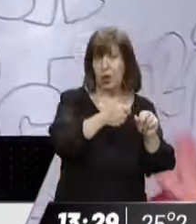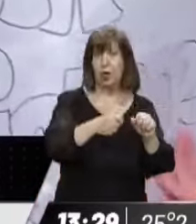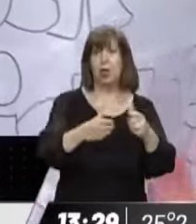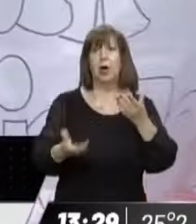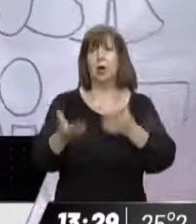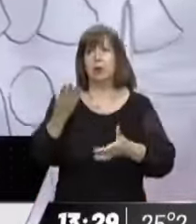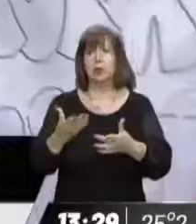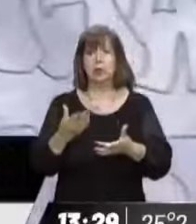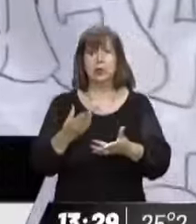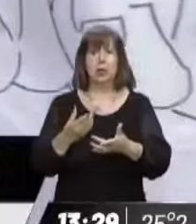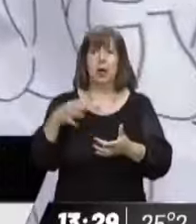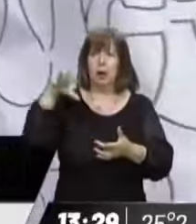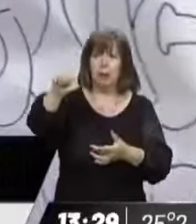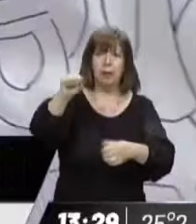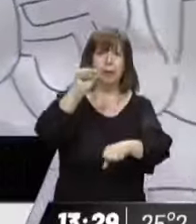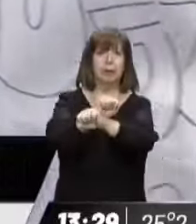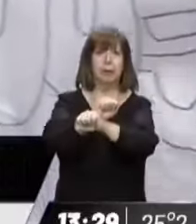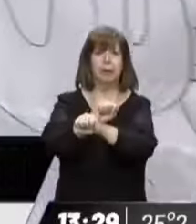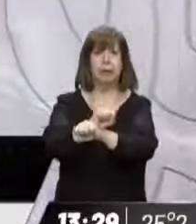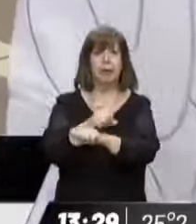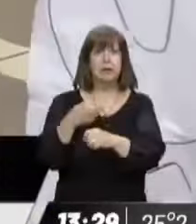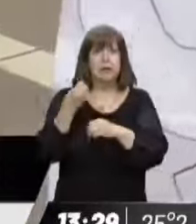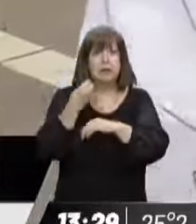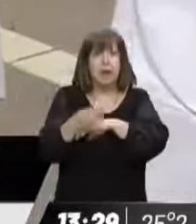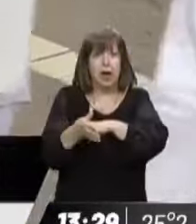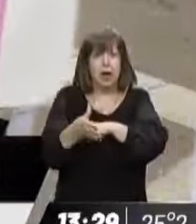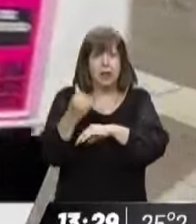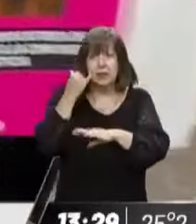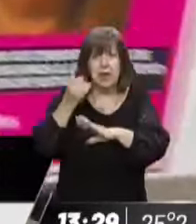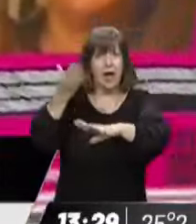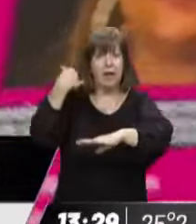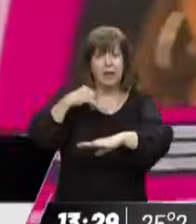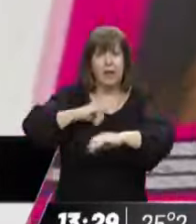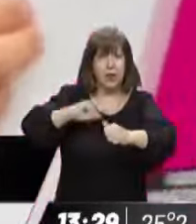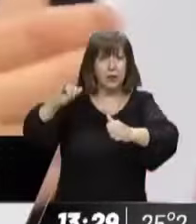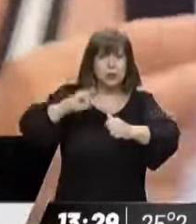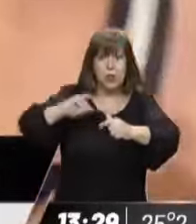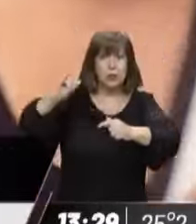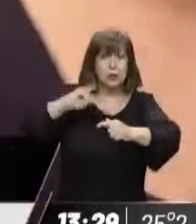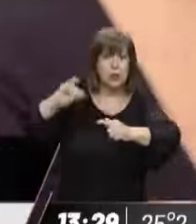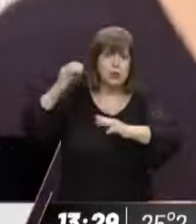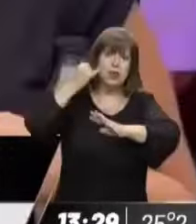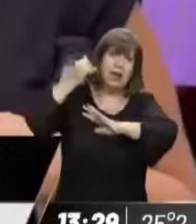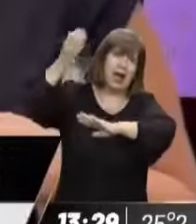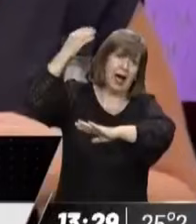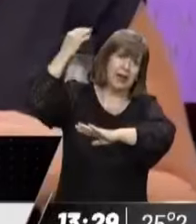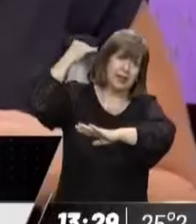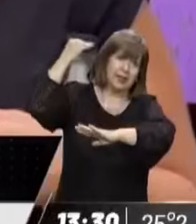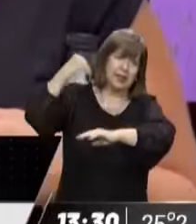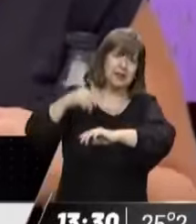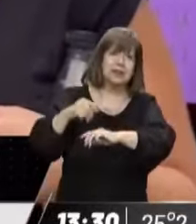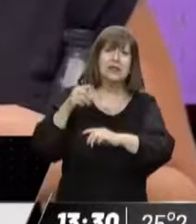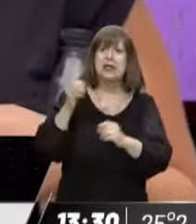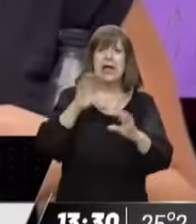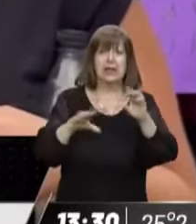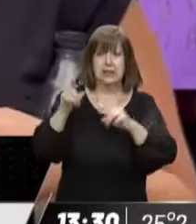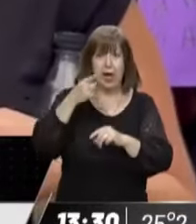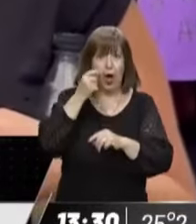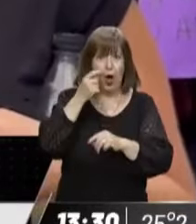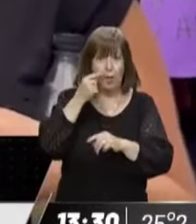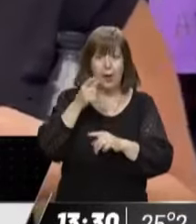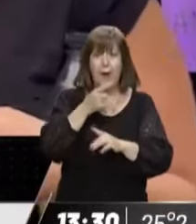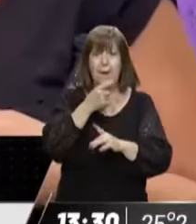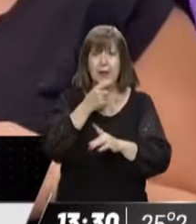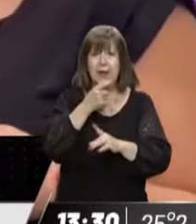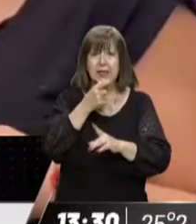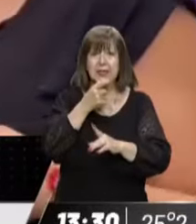justicia aparezca, que lo empiecen a buscar, cuando el hombre ya debería haber estado detenido de antes. Lo que hacía este hombre era,